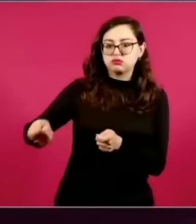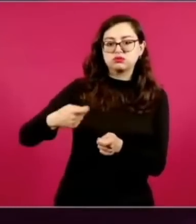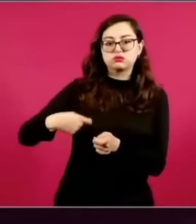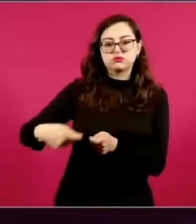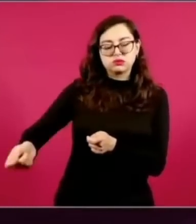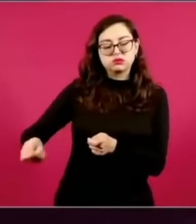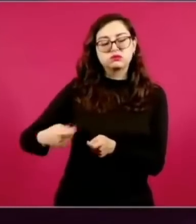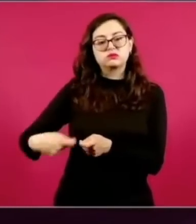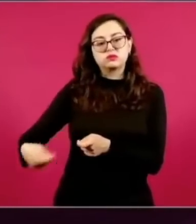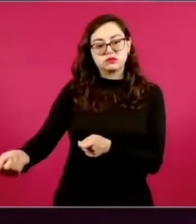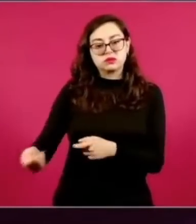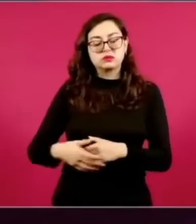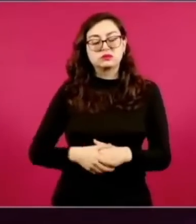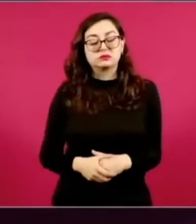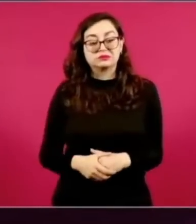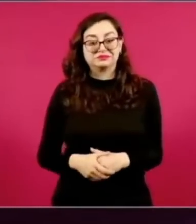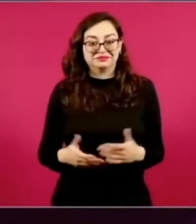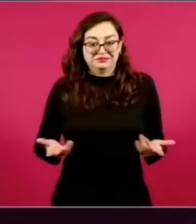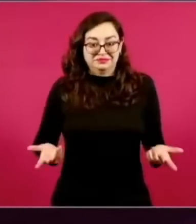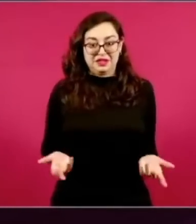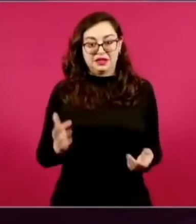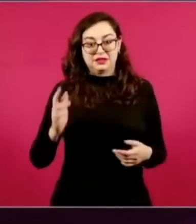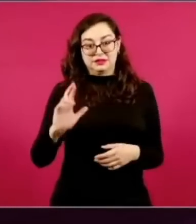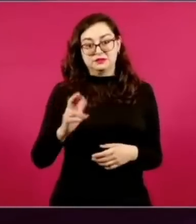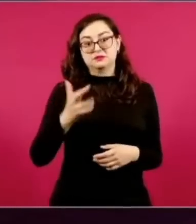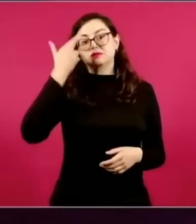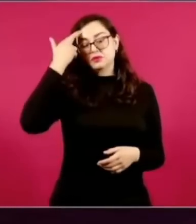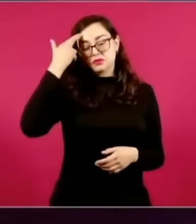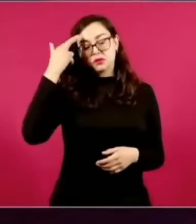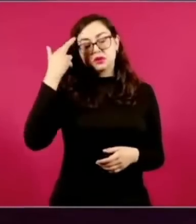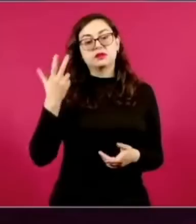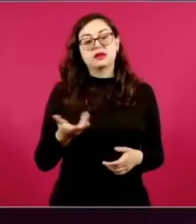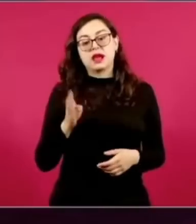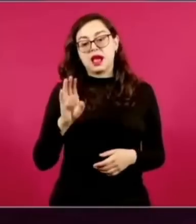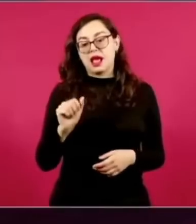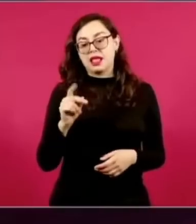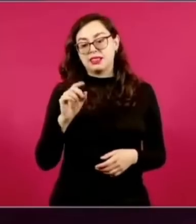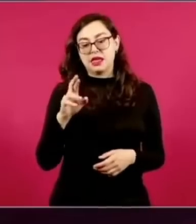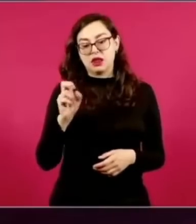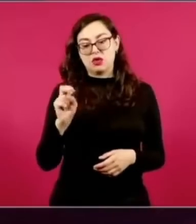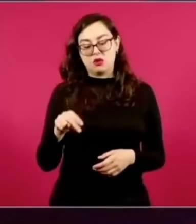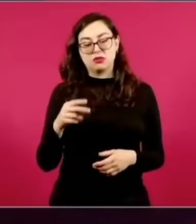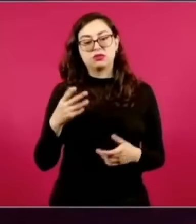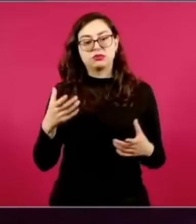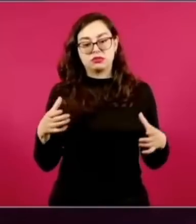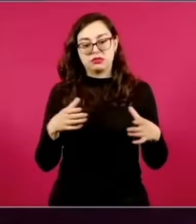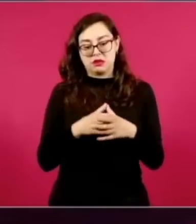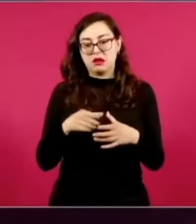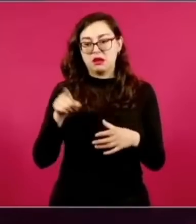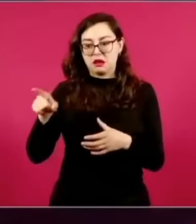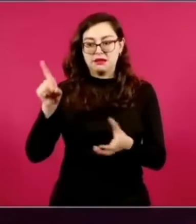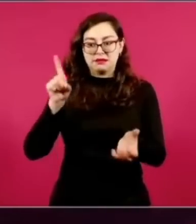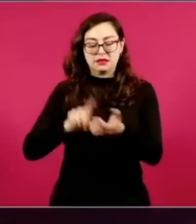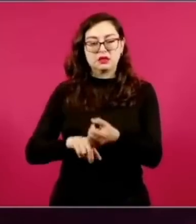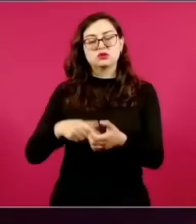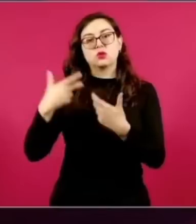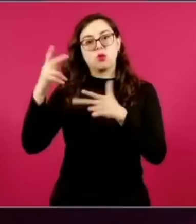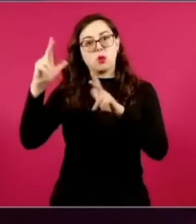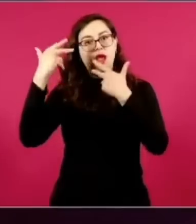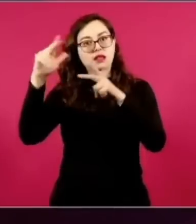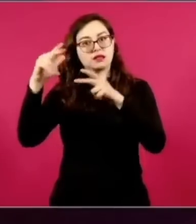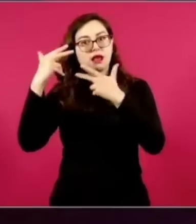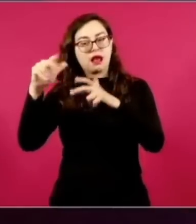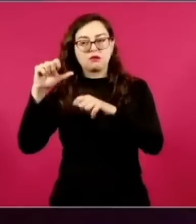Vaca Calderón era magonista, dirigente en la huelga de Cananea.